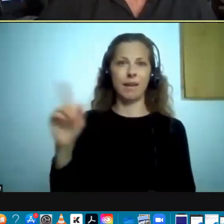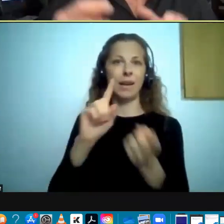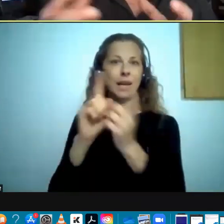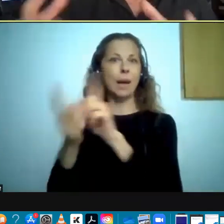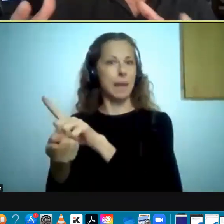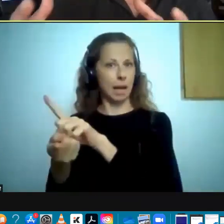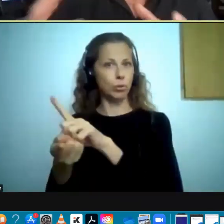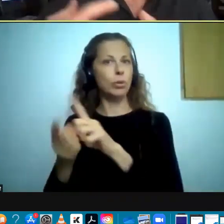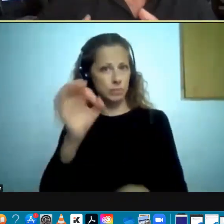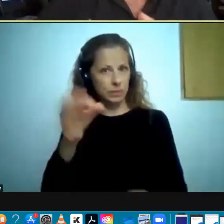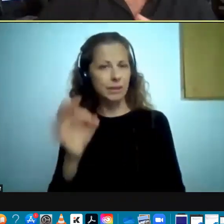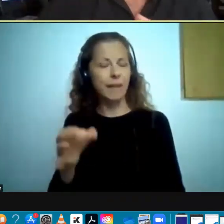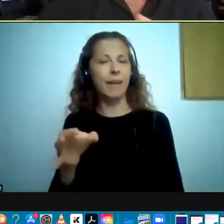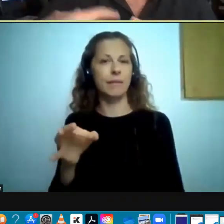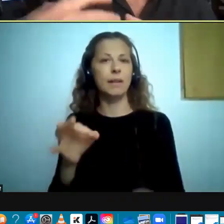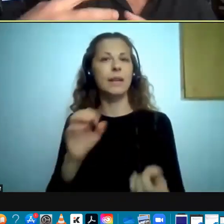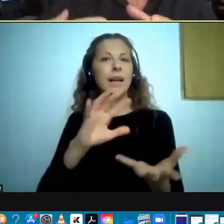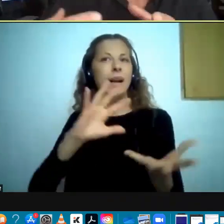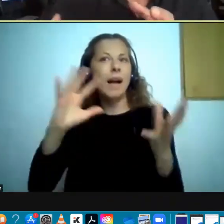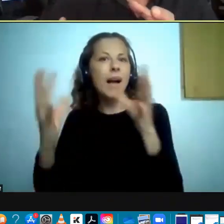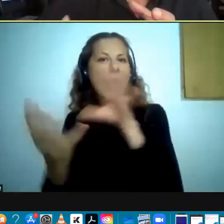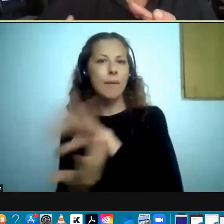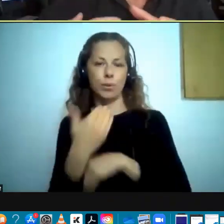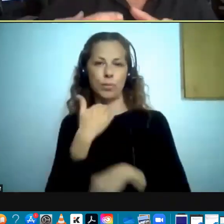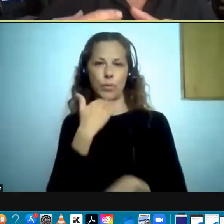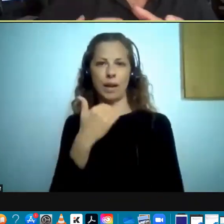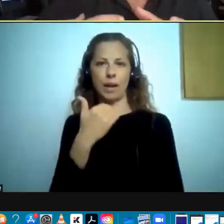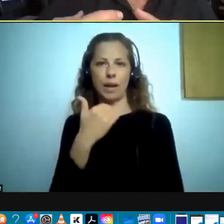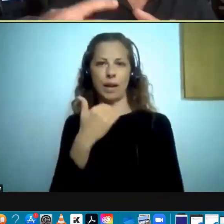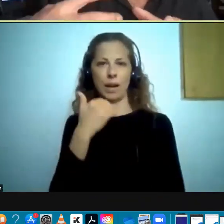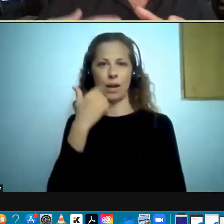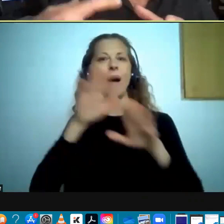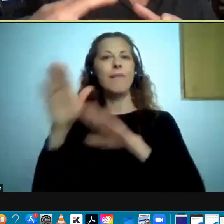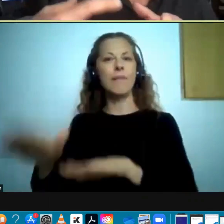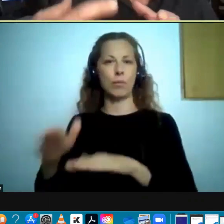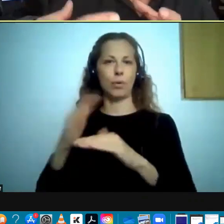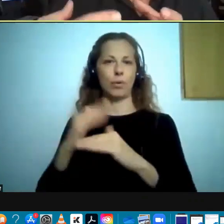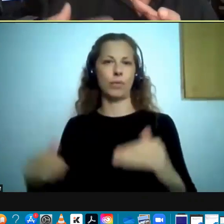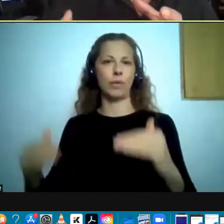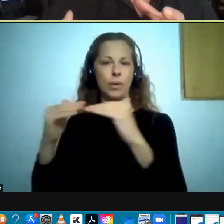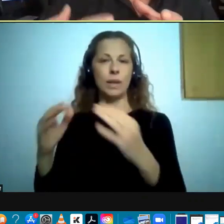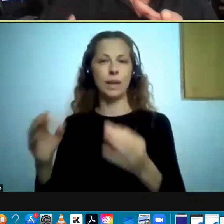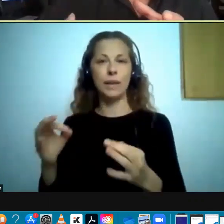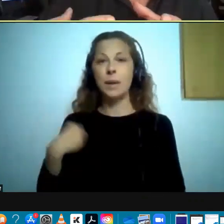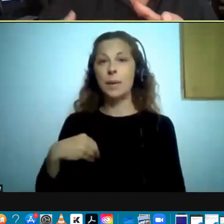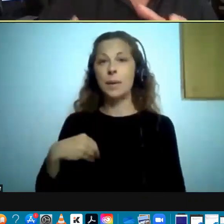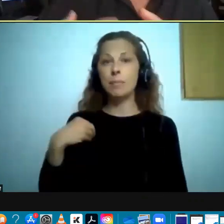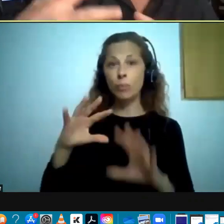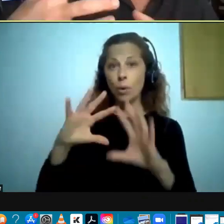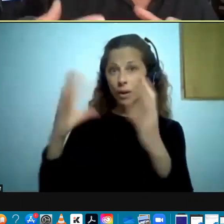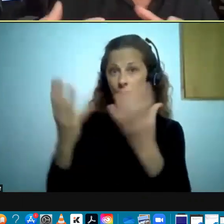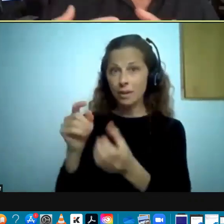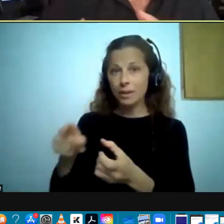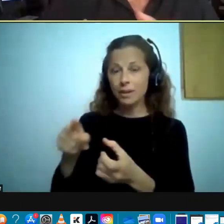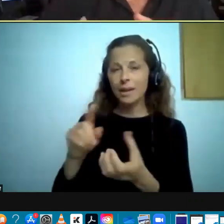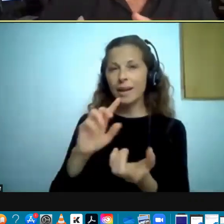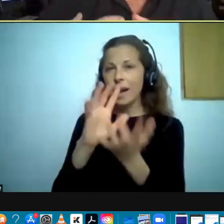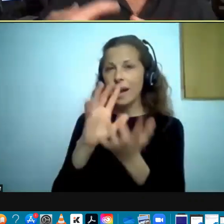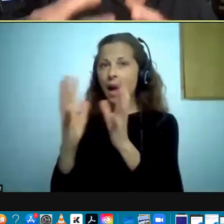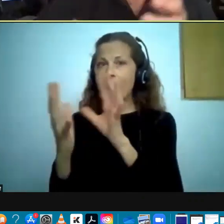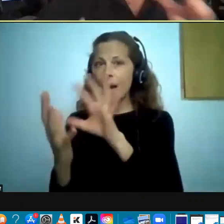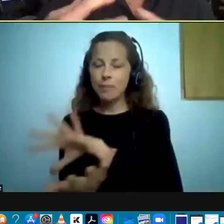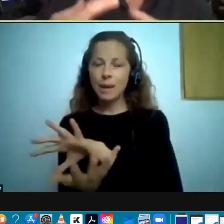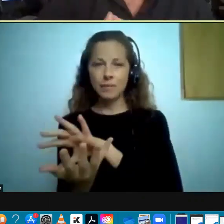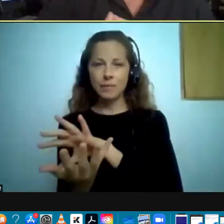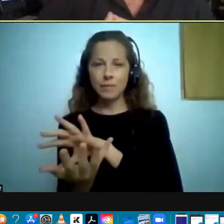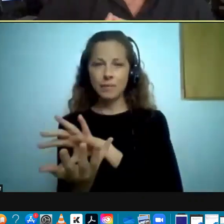hay una transformación de la realidad a favor de la igualdad, pues conforme esa realidad está cambiando, tenemos que incorporar